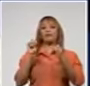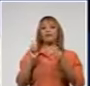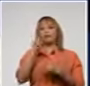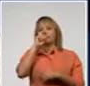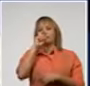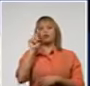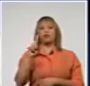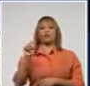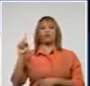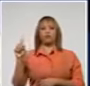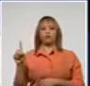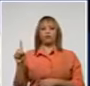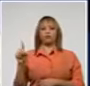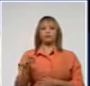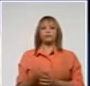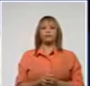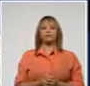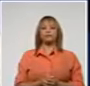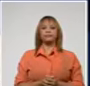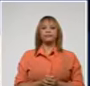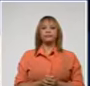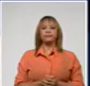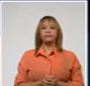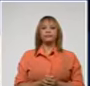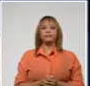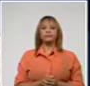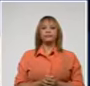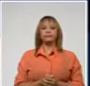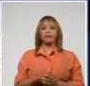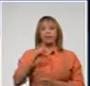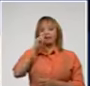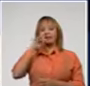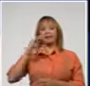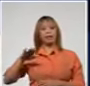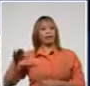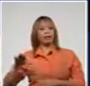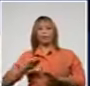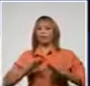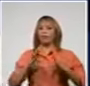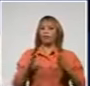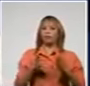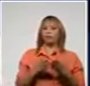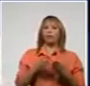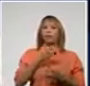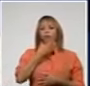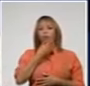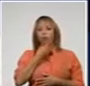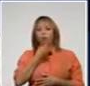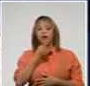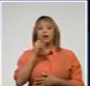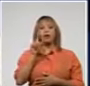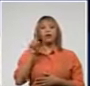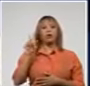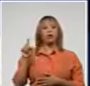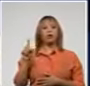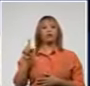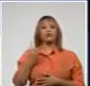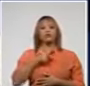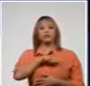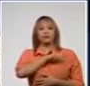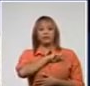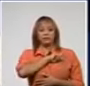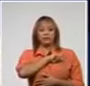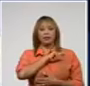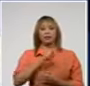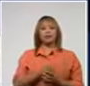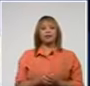casos. En edades pediátricas todo, con estos 11 del día de ayer